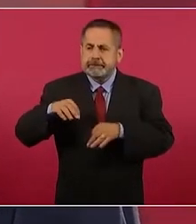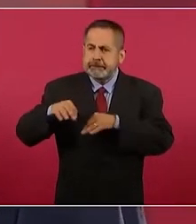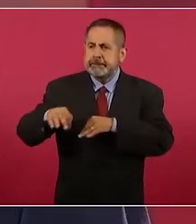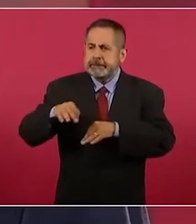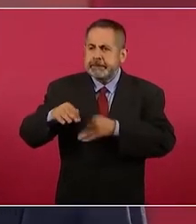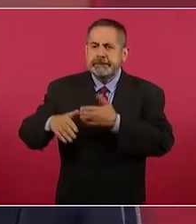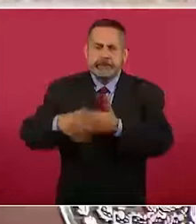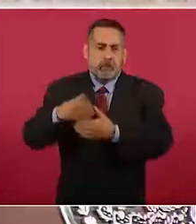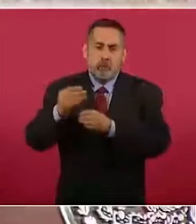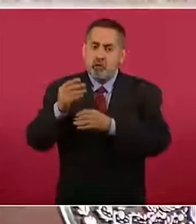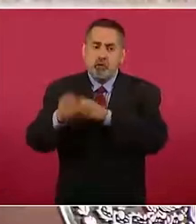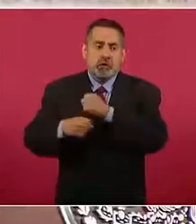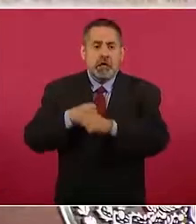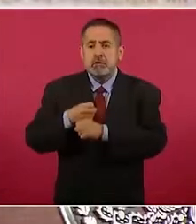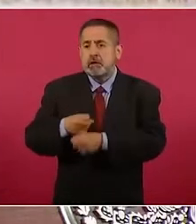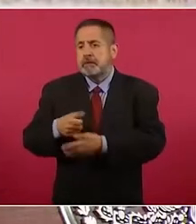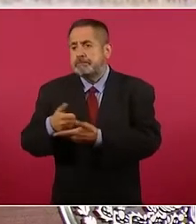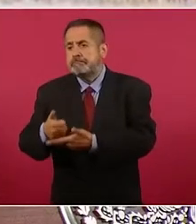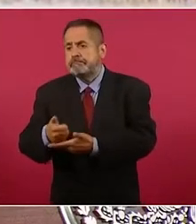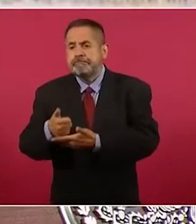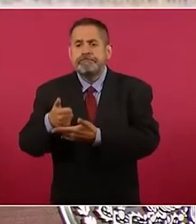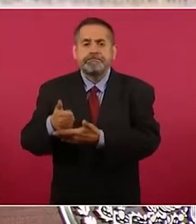trabajando para las comunidades.